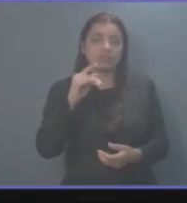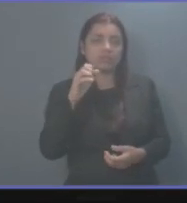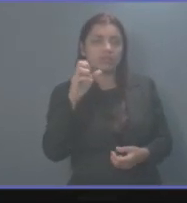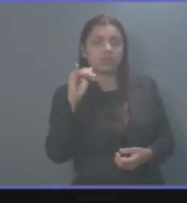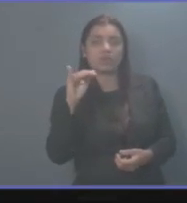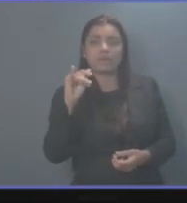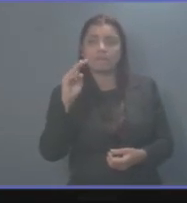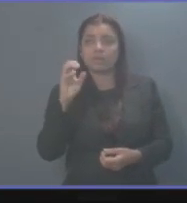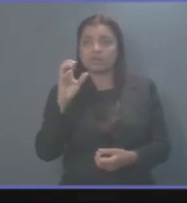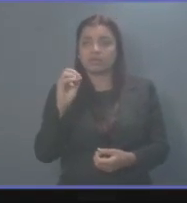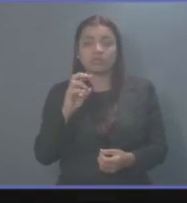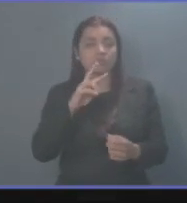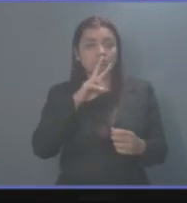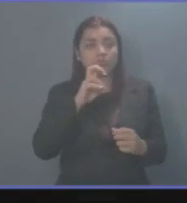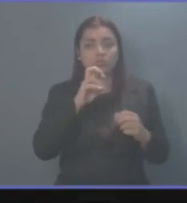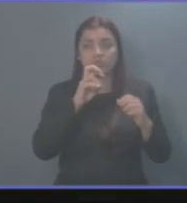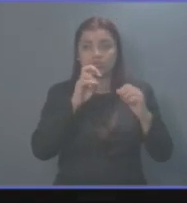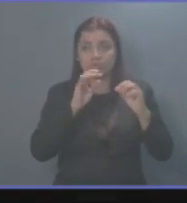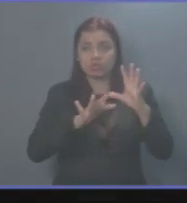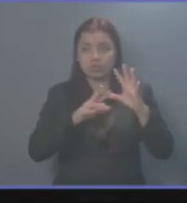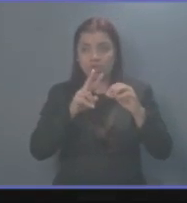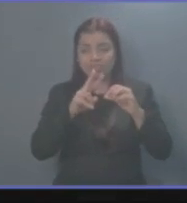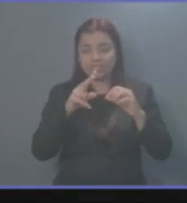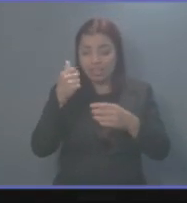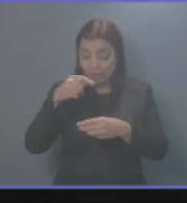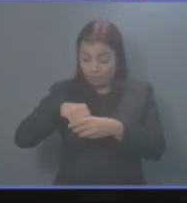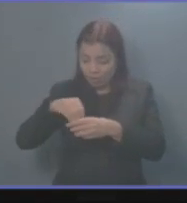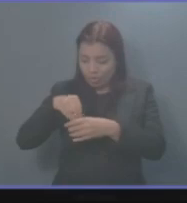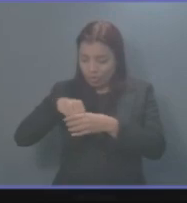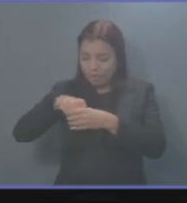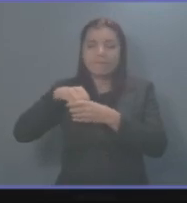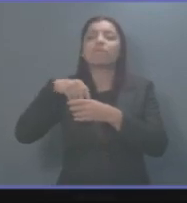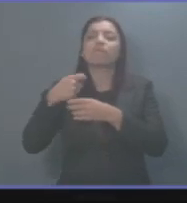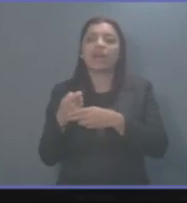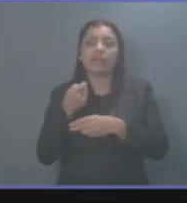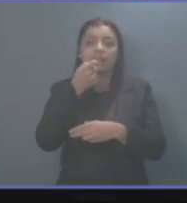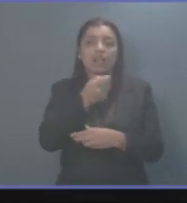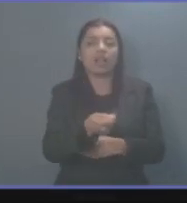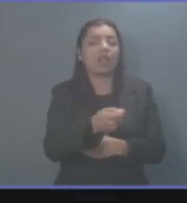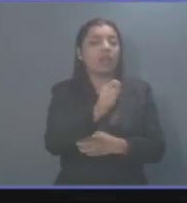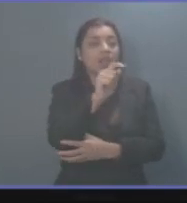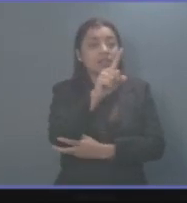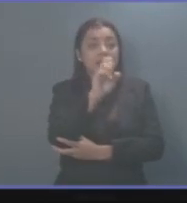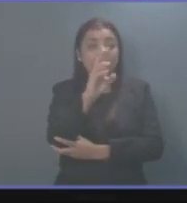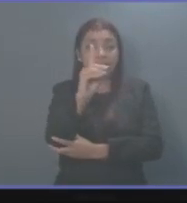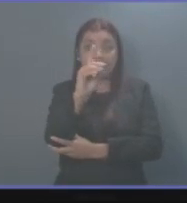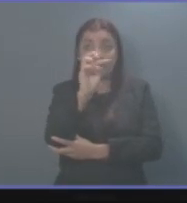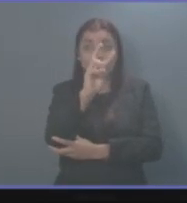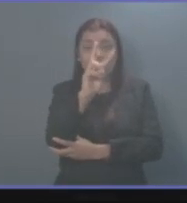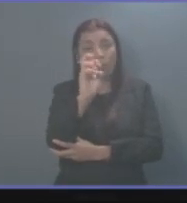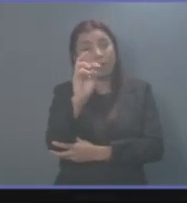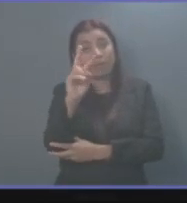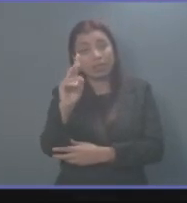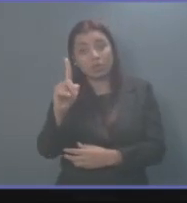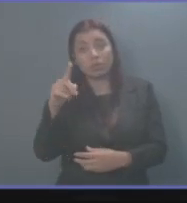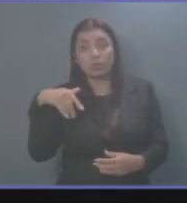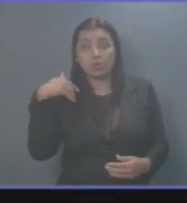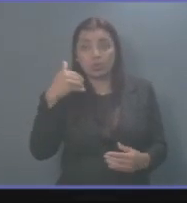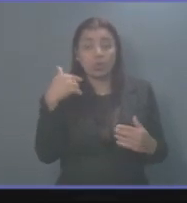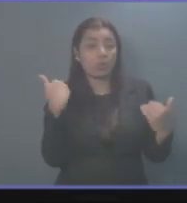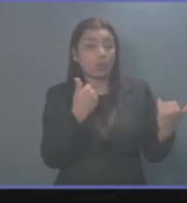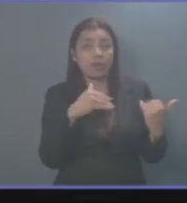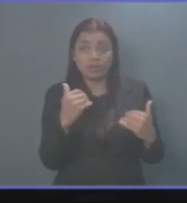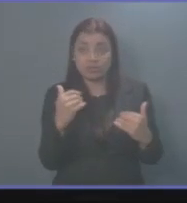fideicomiso de los 12 Juegos Deportivos Centroamericanos Santa Tecla 2021